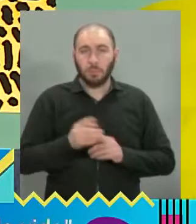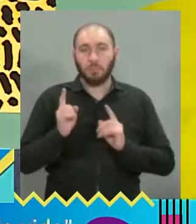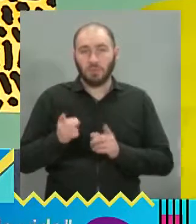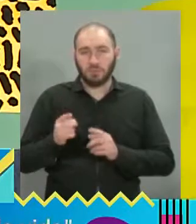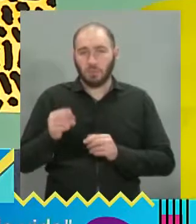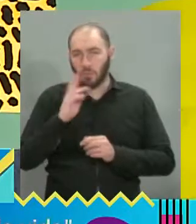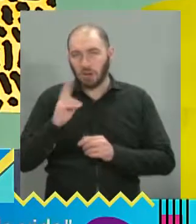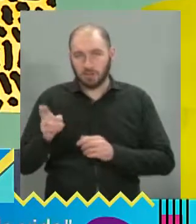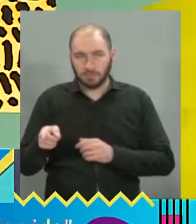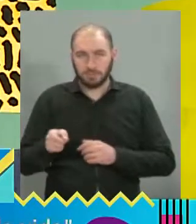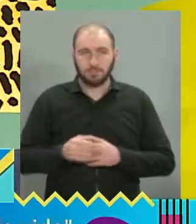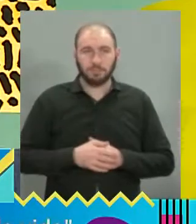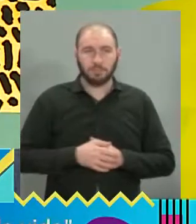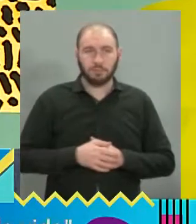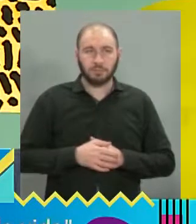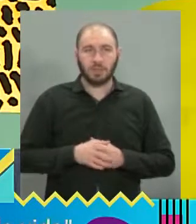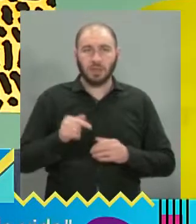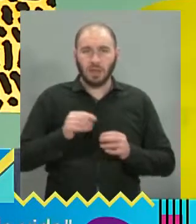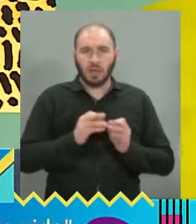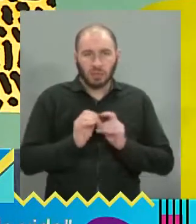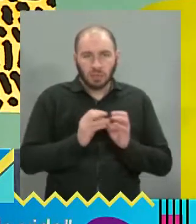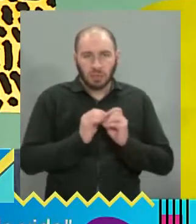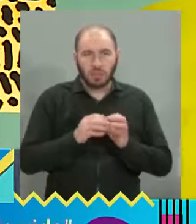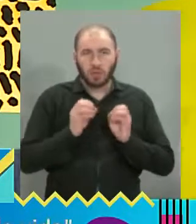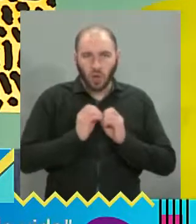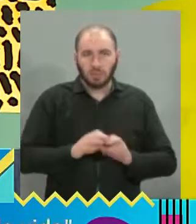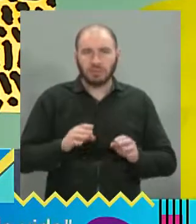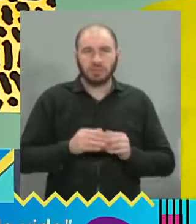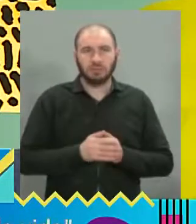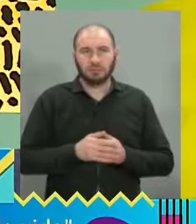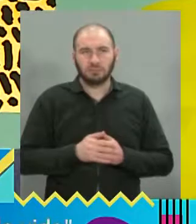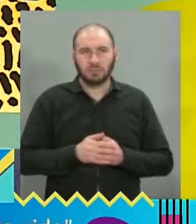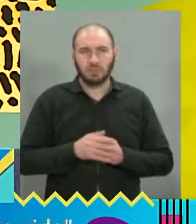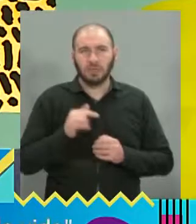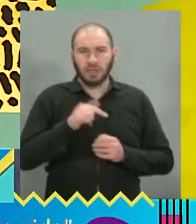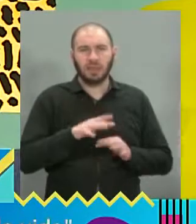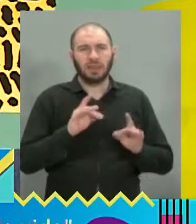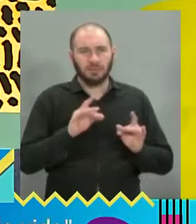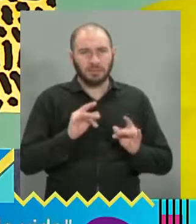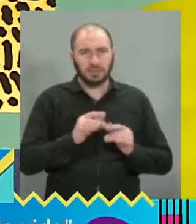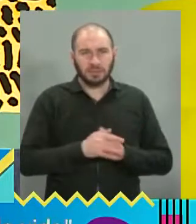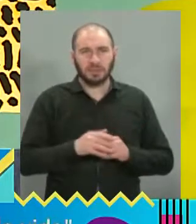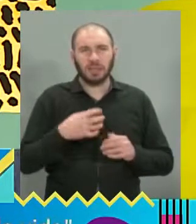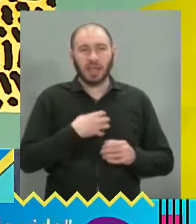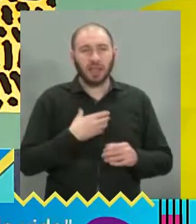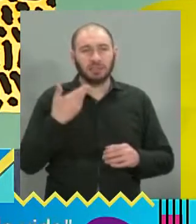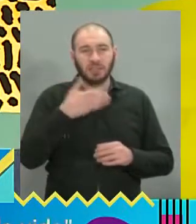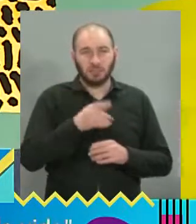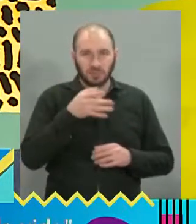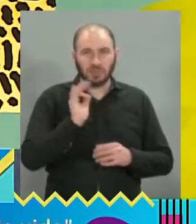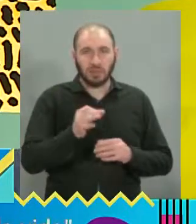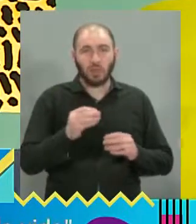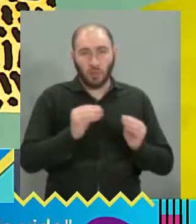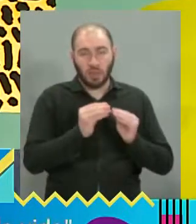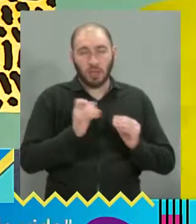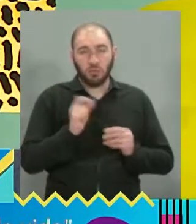docente con una mujer. Bueno, empiezan los comentarios detrás de los pasillos y es muy difícil ir a clase cuando sabes que tus